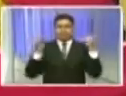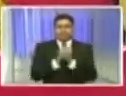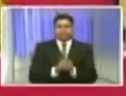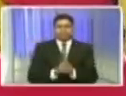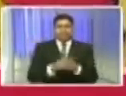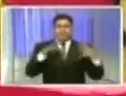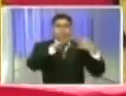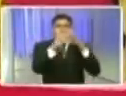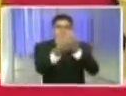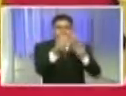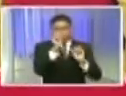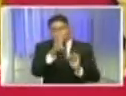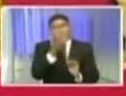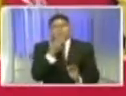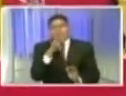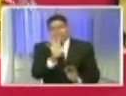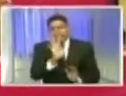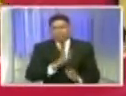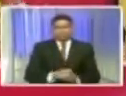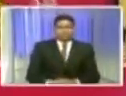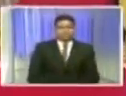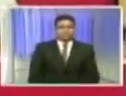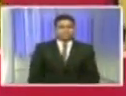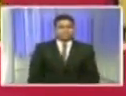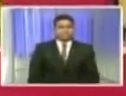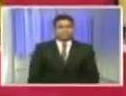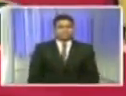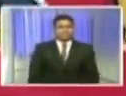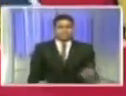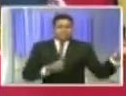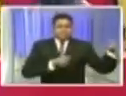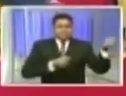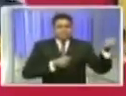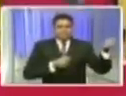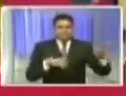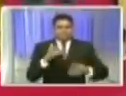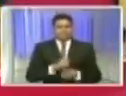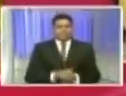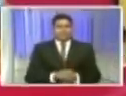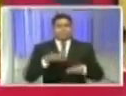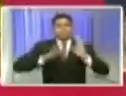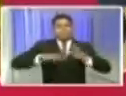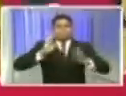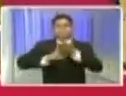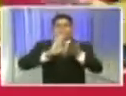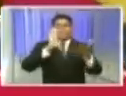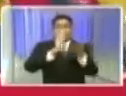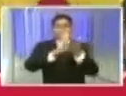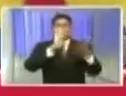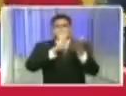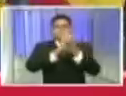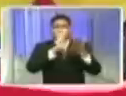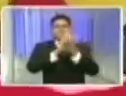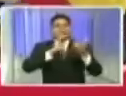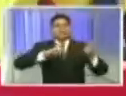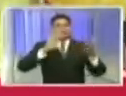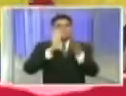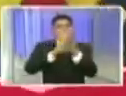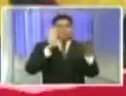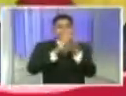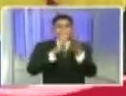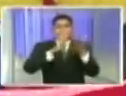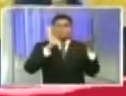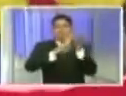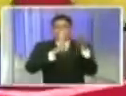barrio. Dale ahí ritmo de rumba para ver. Pa, pa, pa, pa, pa, pa, pa,